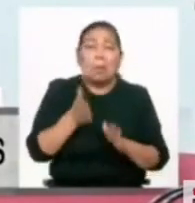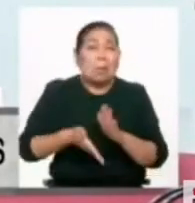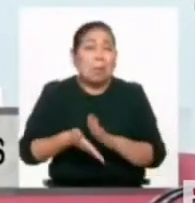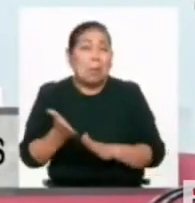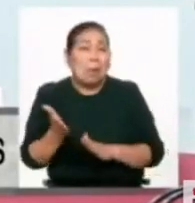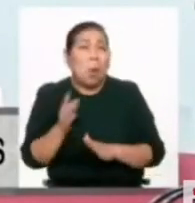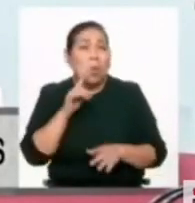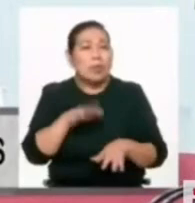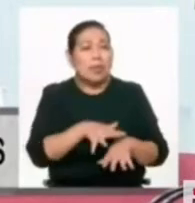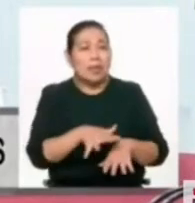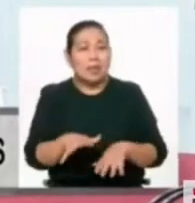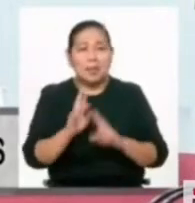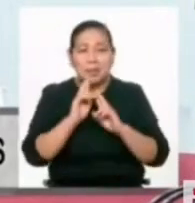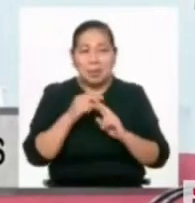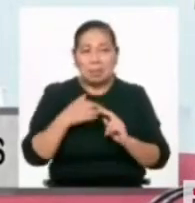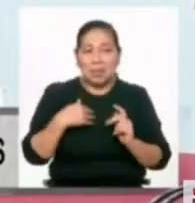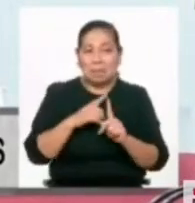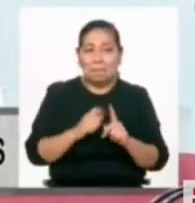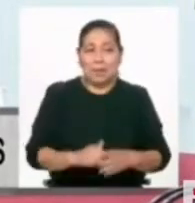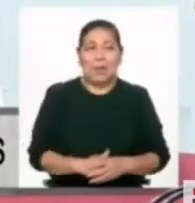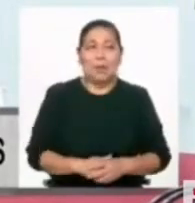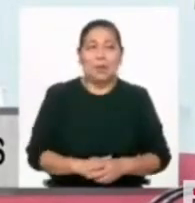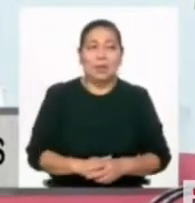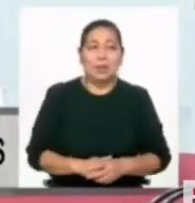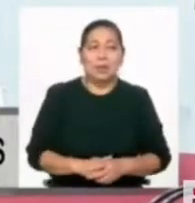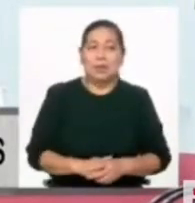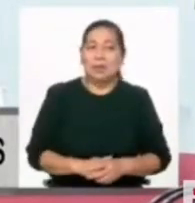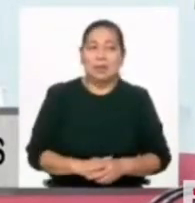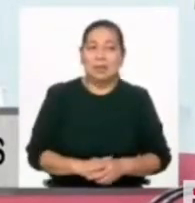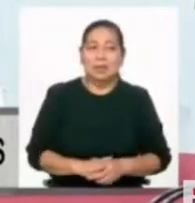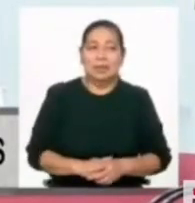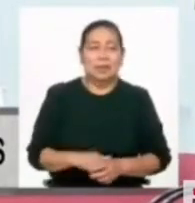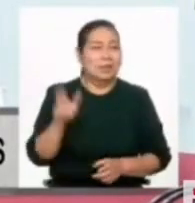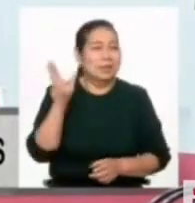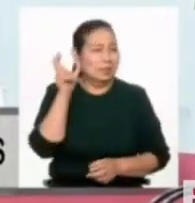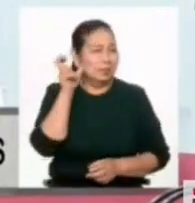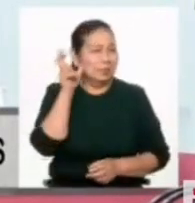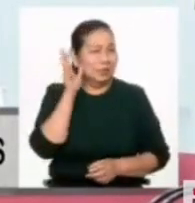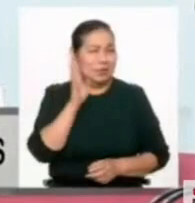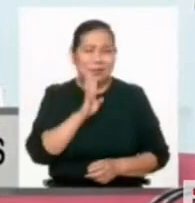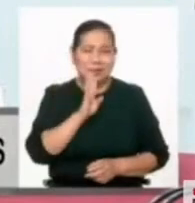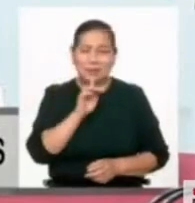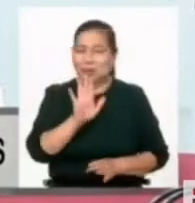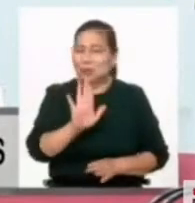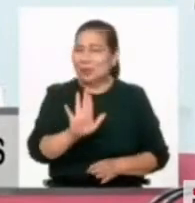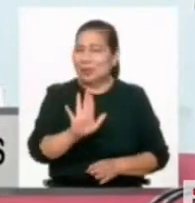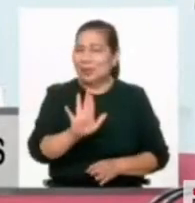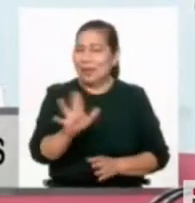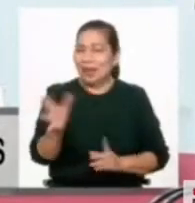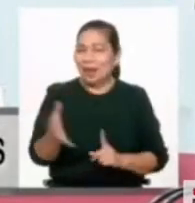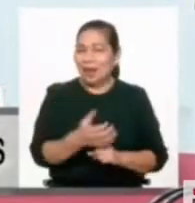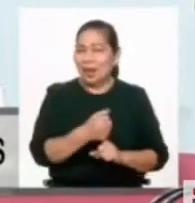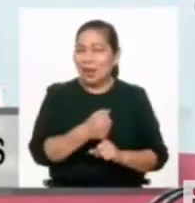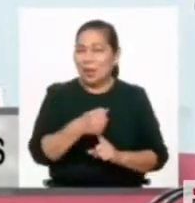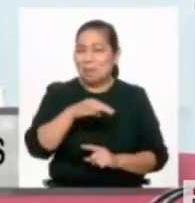está yendo por las ramas y no está respondiendo a mi pregunta, eso por un lado. Y por el otro, no, lado, yo no he escuchado ningún comentario al respecto, el de